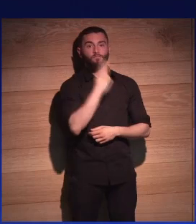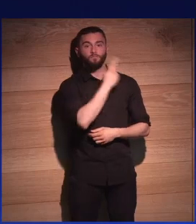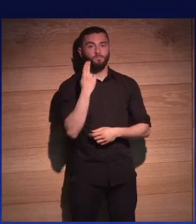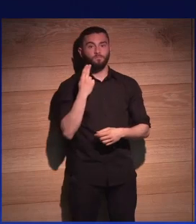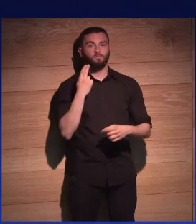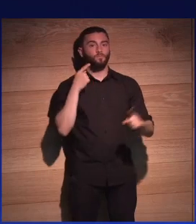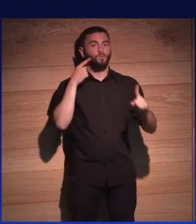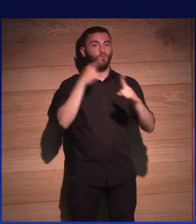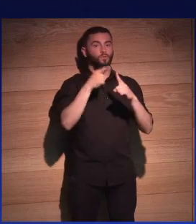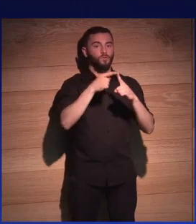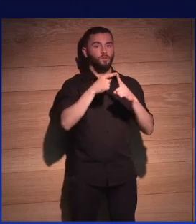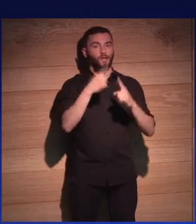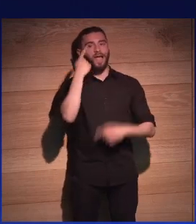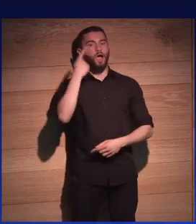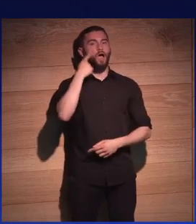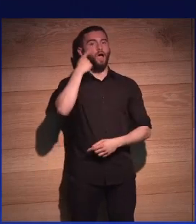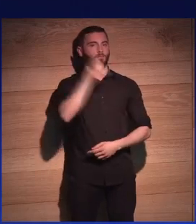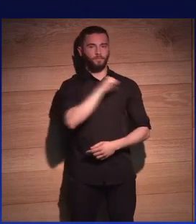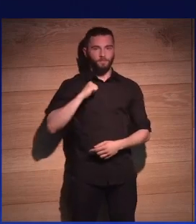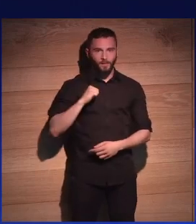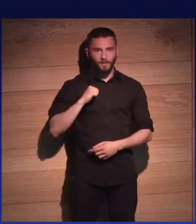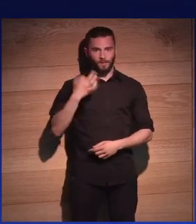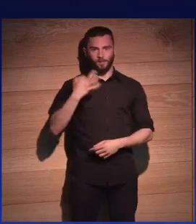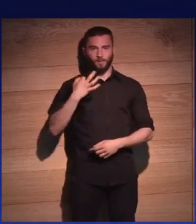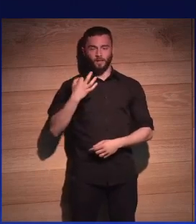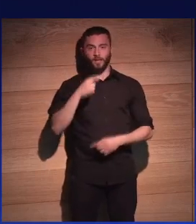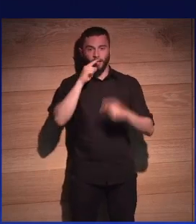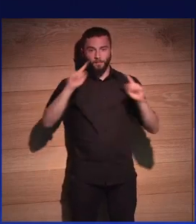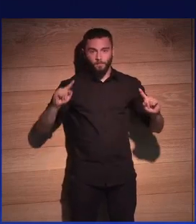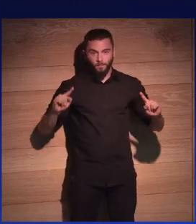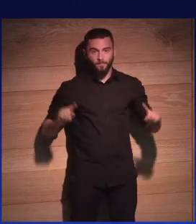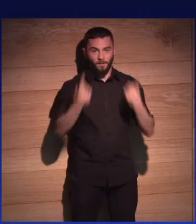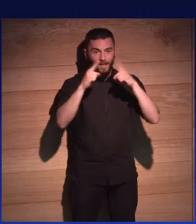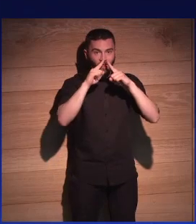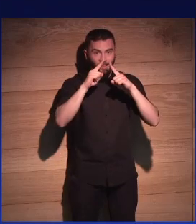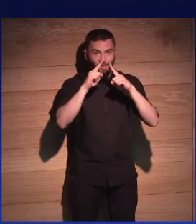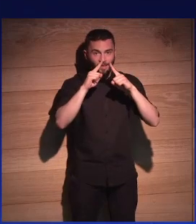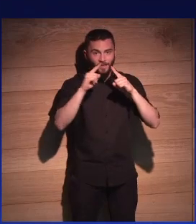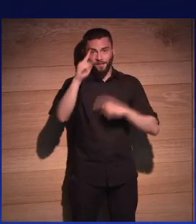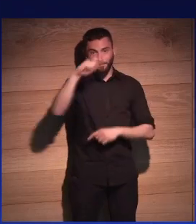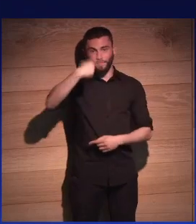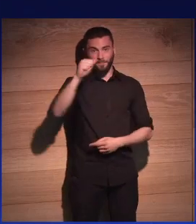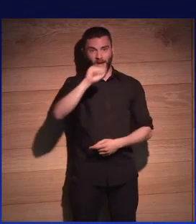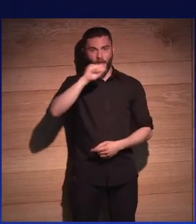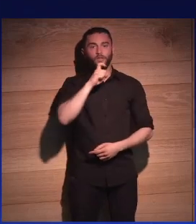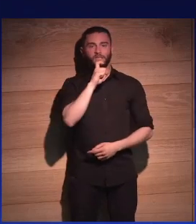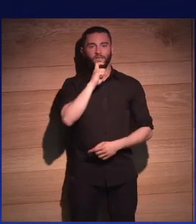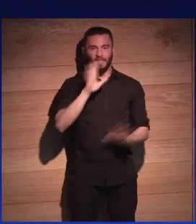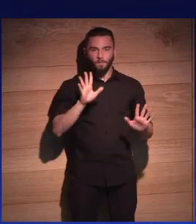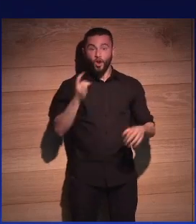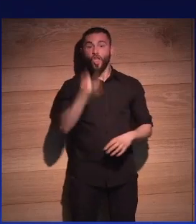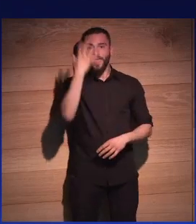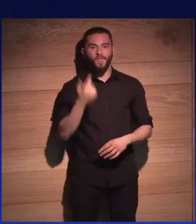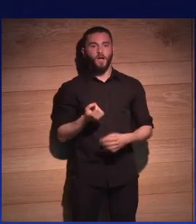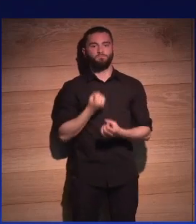de auditoría independiente. ¿Llegaremos allí o no? En el primer año, sinceramente, lo veo complicado, pero se va a intentar sembrar la idea, ¿no? De